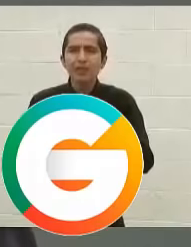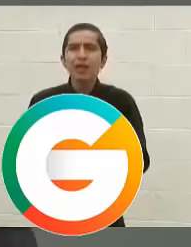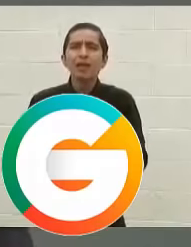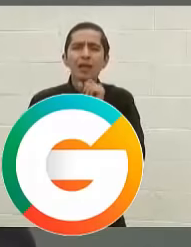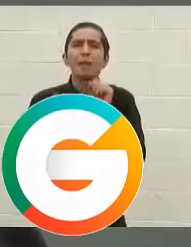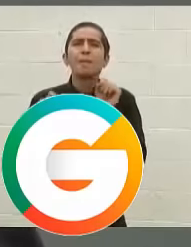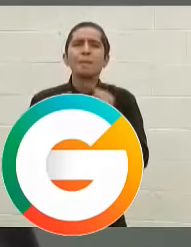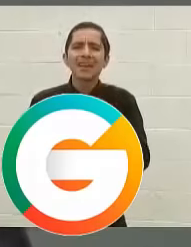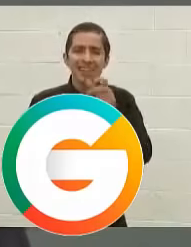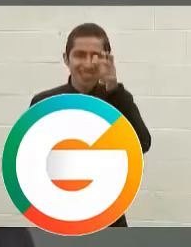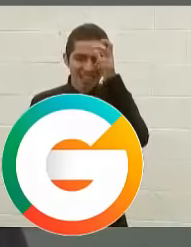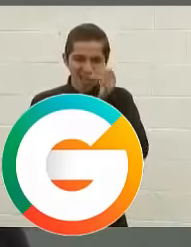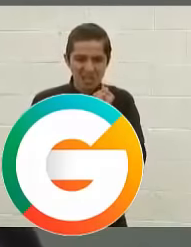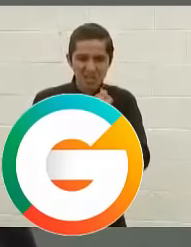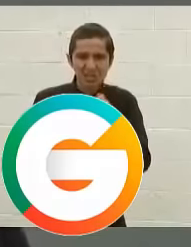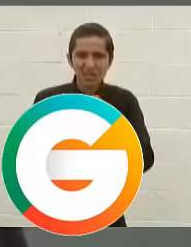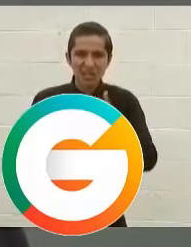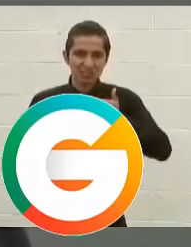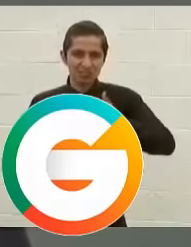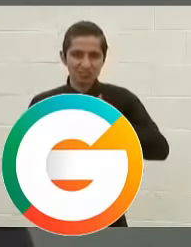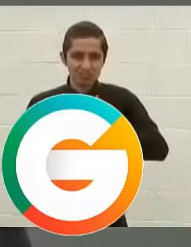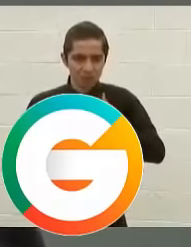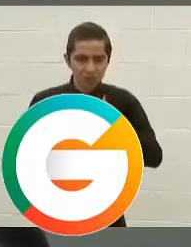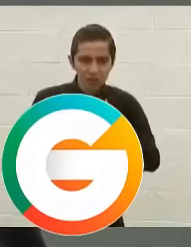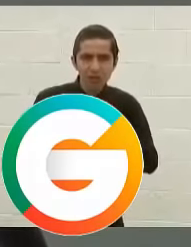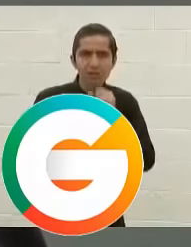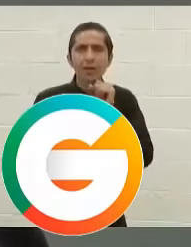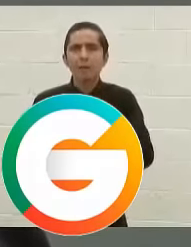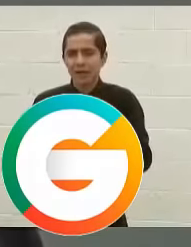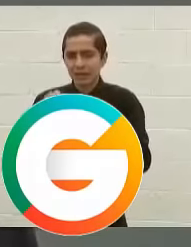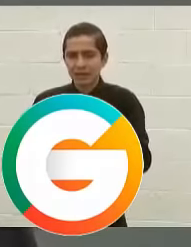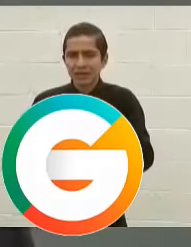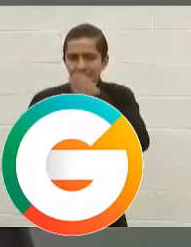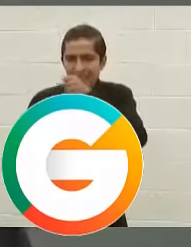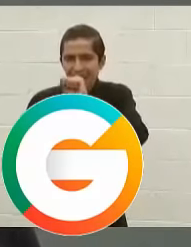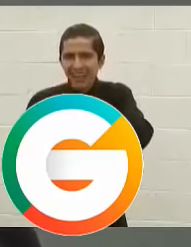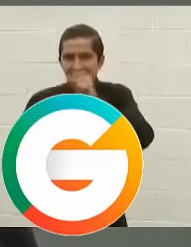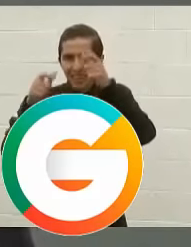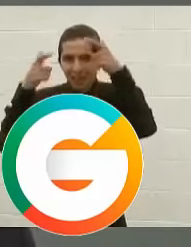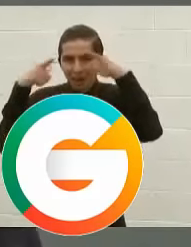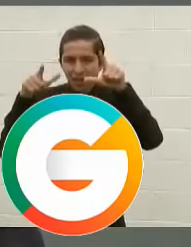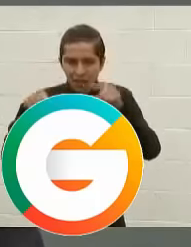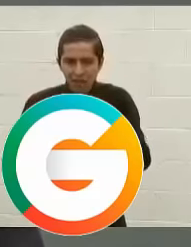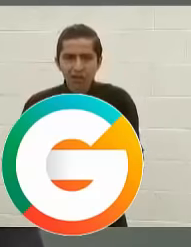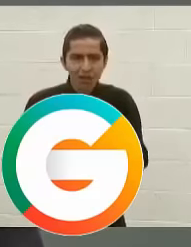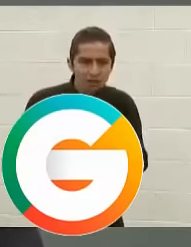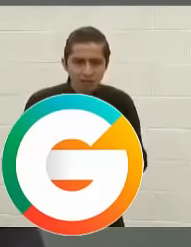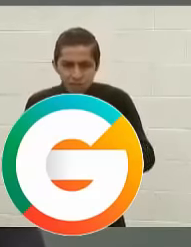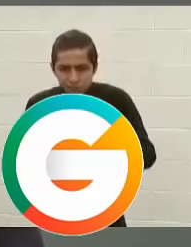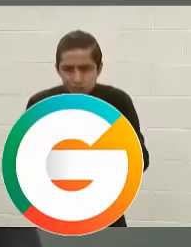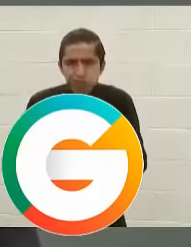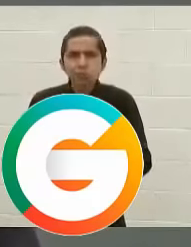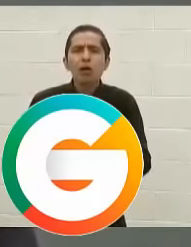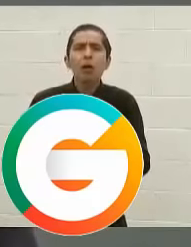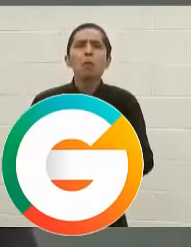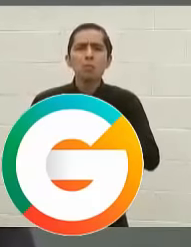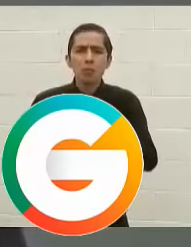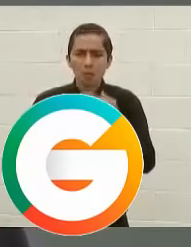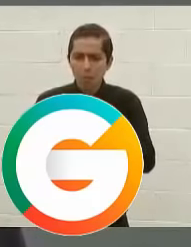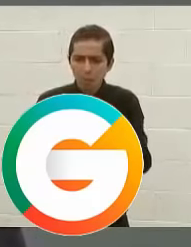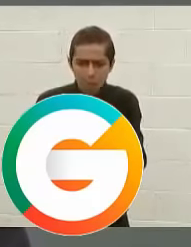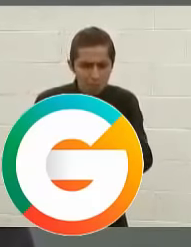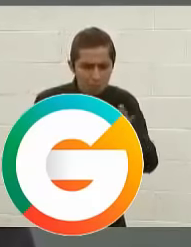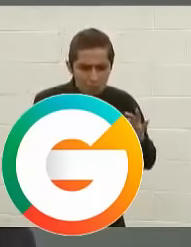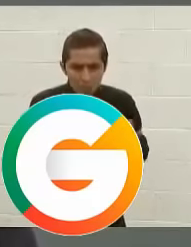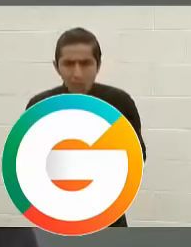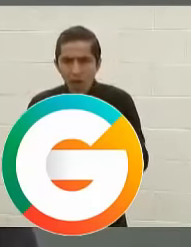del área de inteligencia, tanto del Ejército como de la Secretaría de Marina. La verdad es que hay una estrecha coordinación,